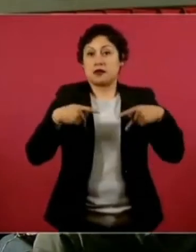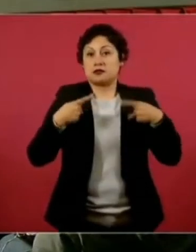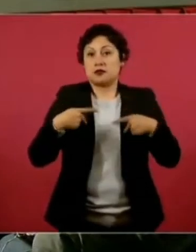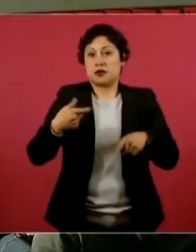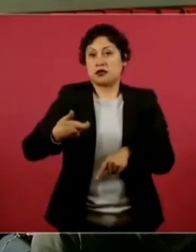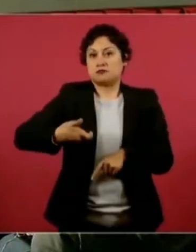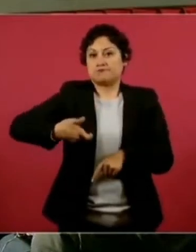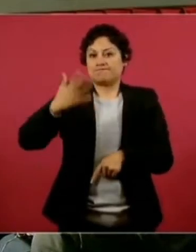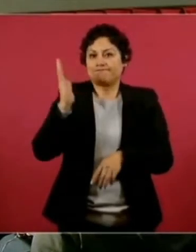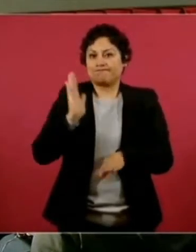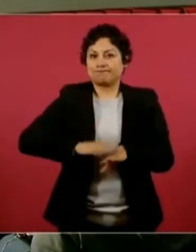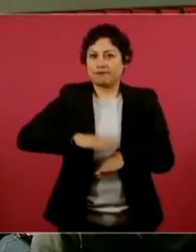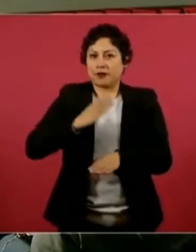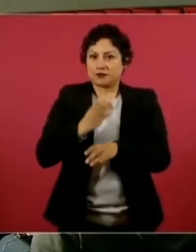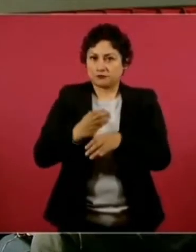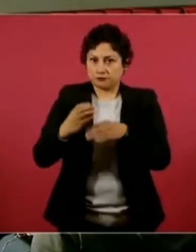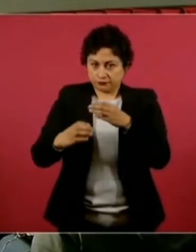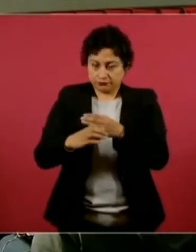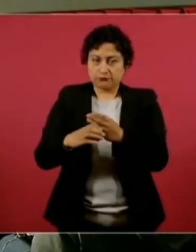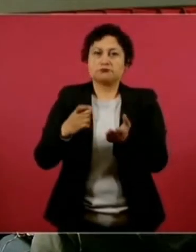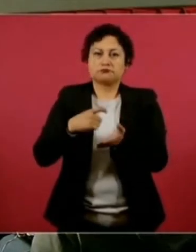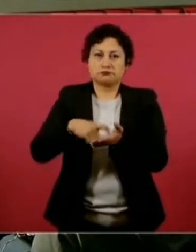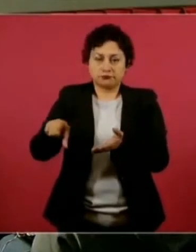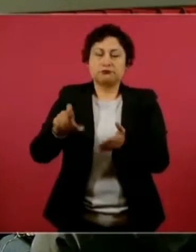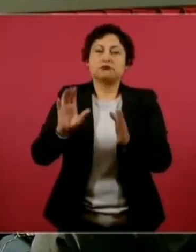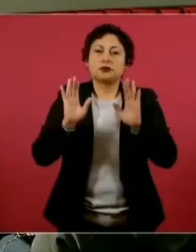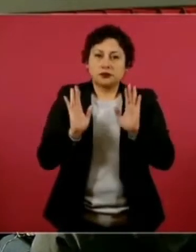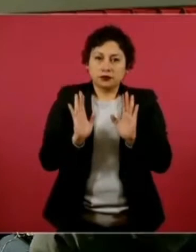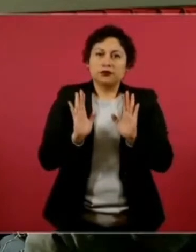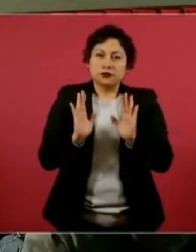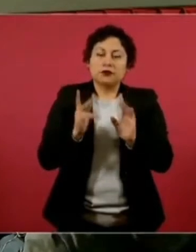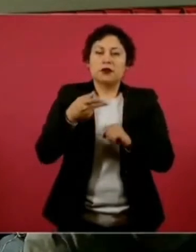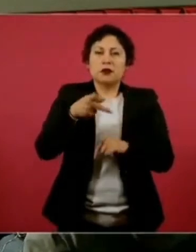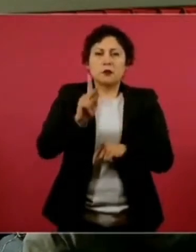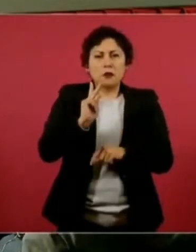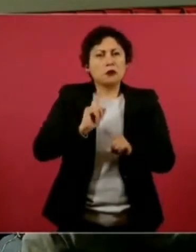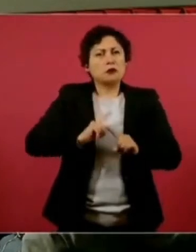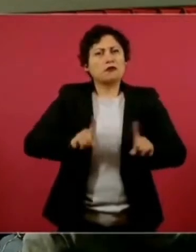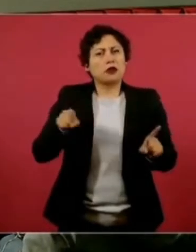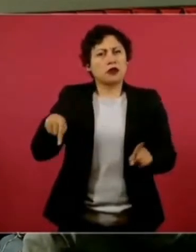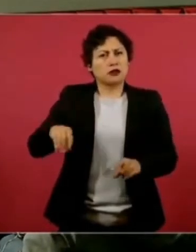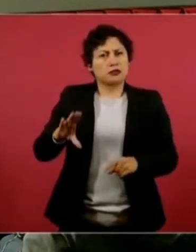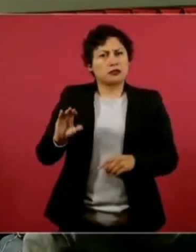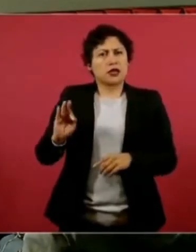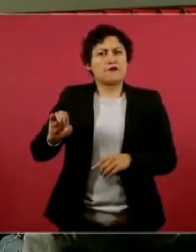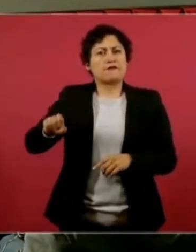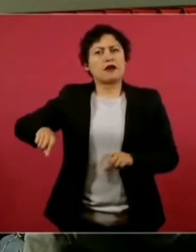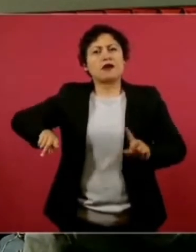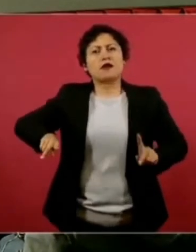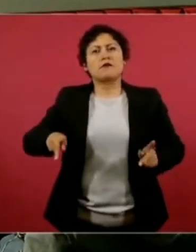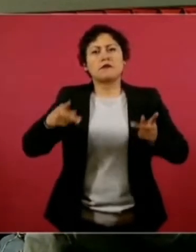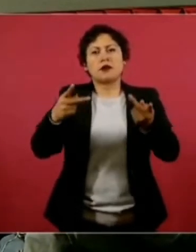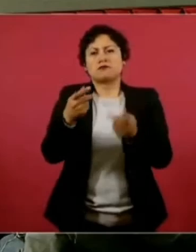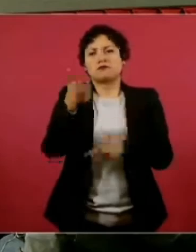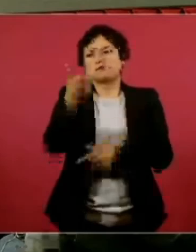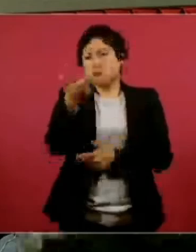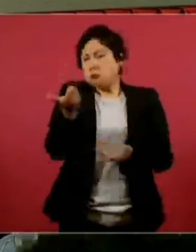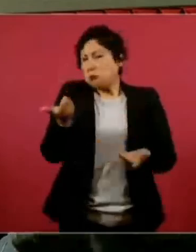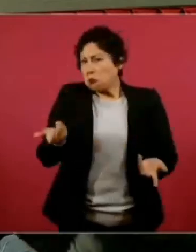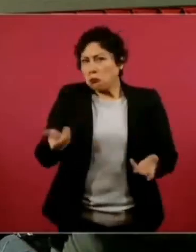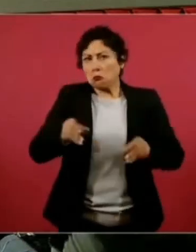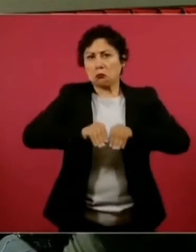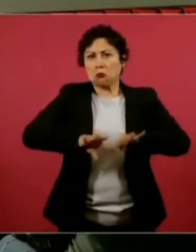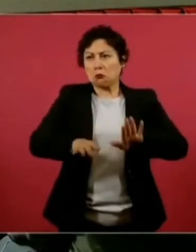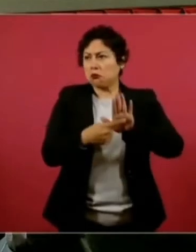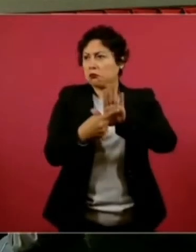consumidores. Entonces, en el caso de la CFE es una tarifa que, digamos, se publica, es muy